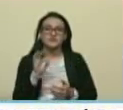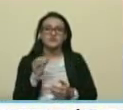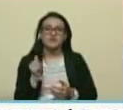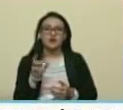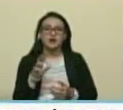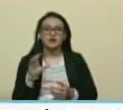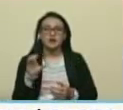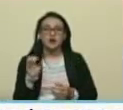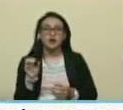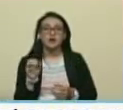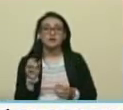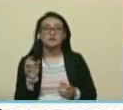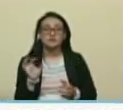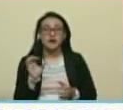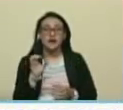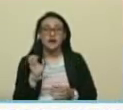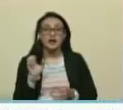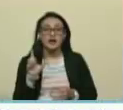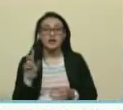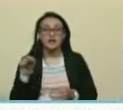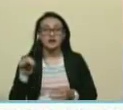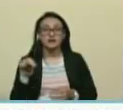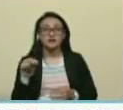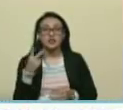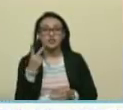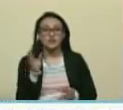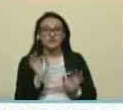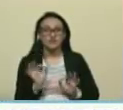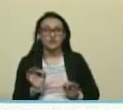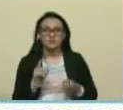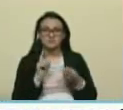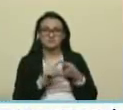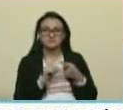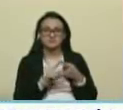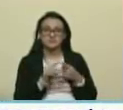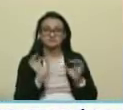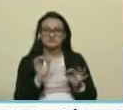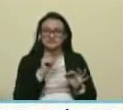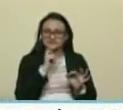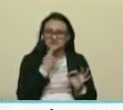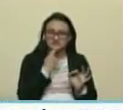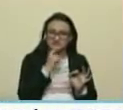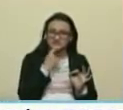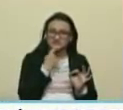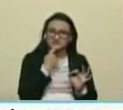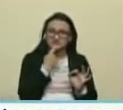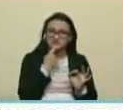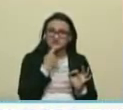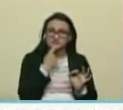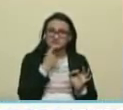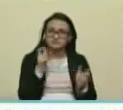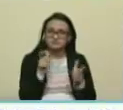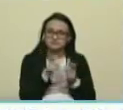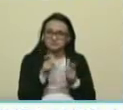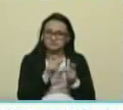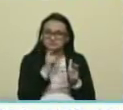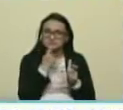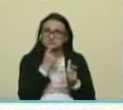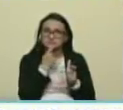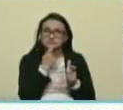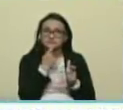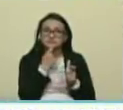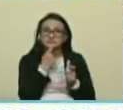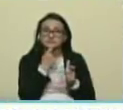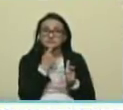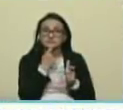ELN tuvieron dos fases. Una primera fase que fue confidencial, que fue secreta, de encuentros